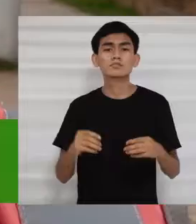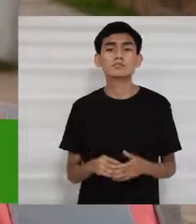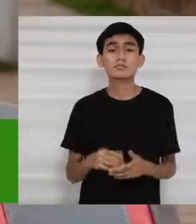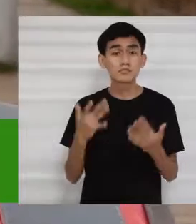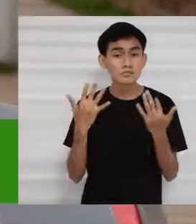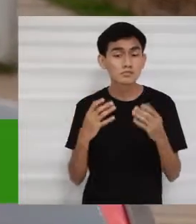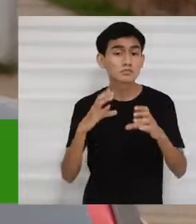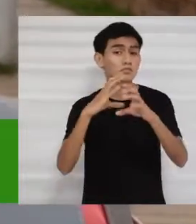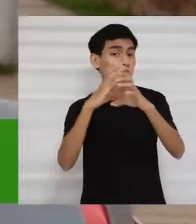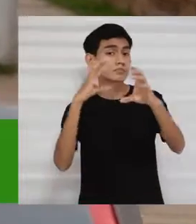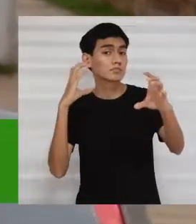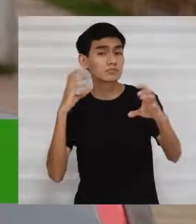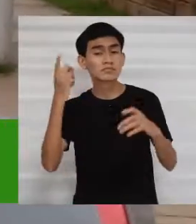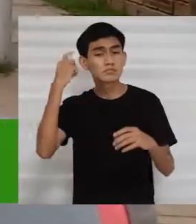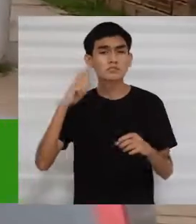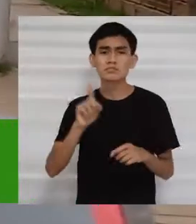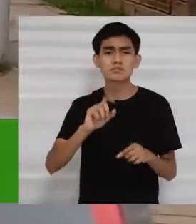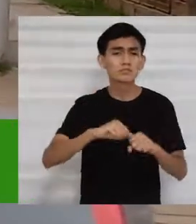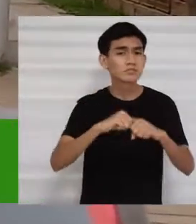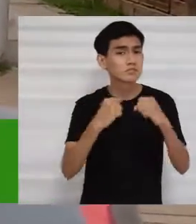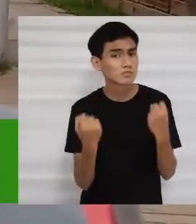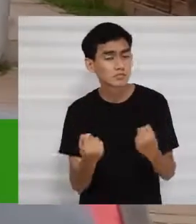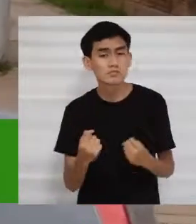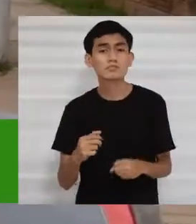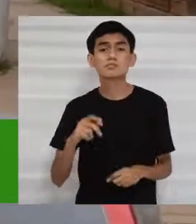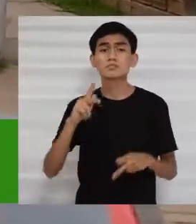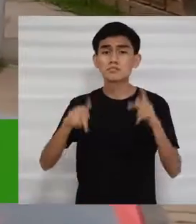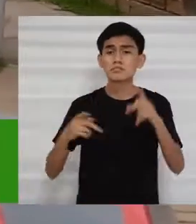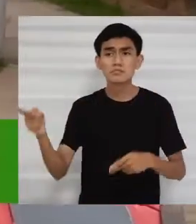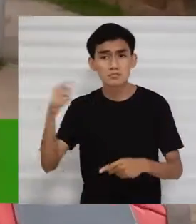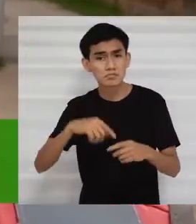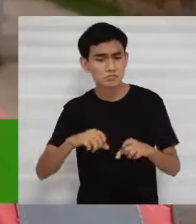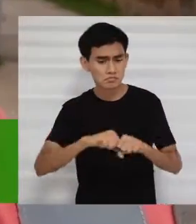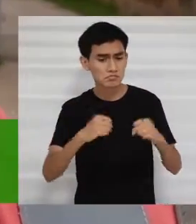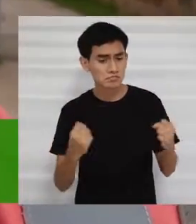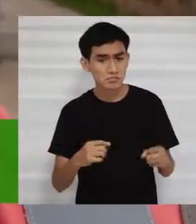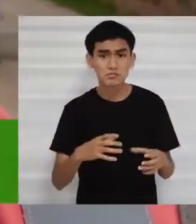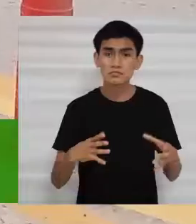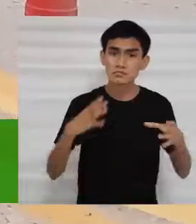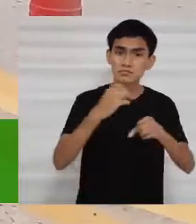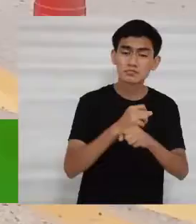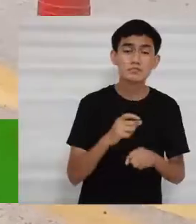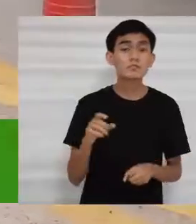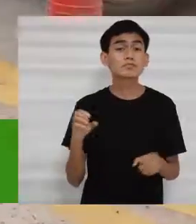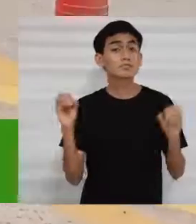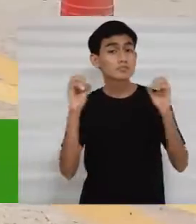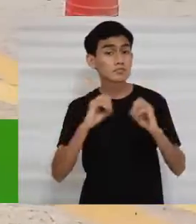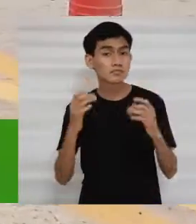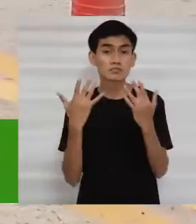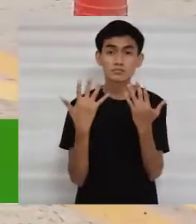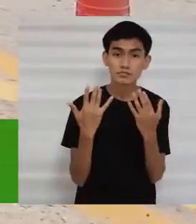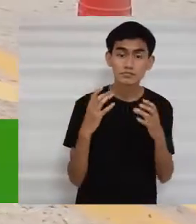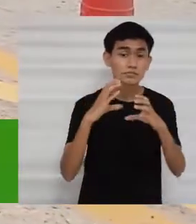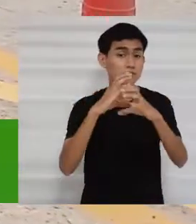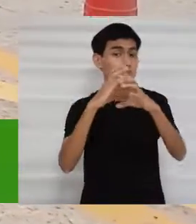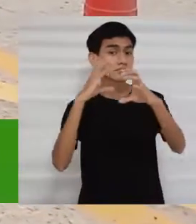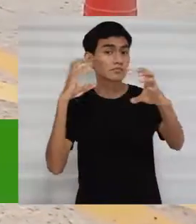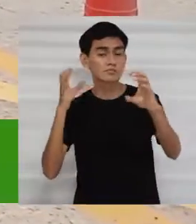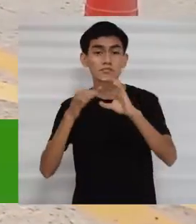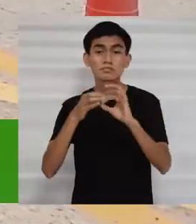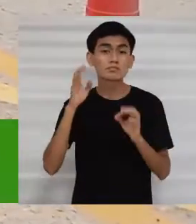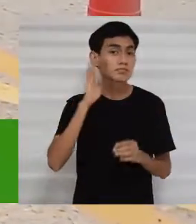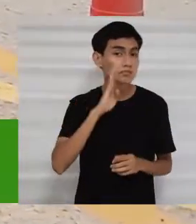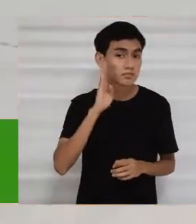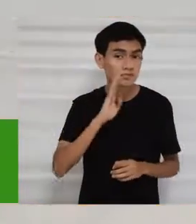pueda romper, los recicladores, ¿no? O si no, esperar que el compacto, los carritos